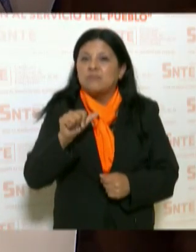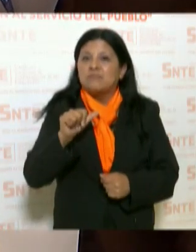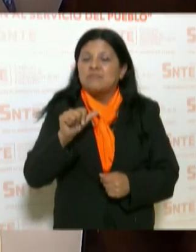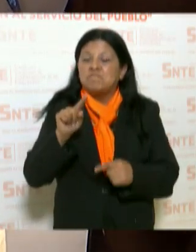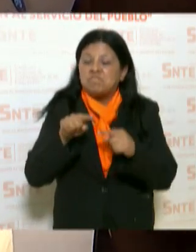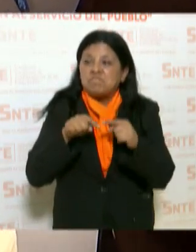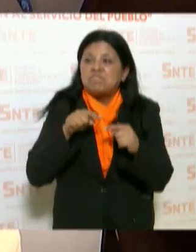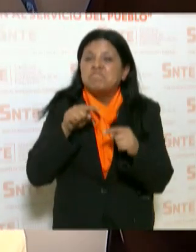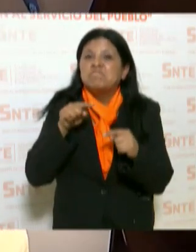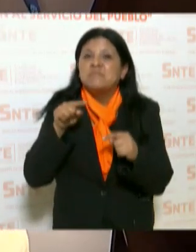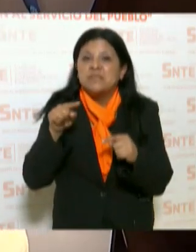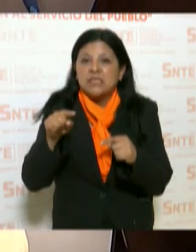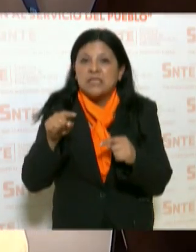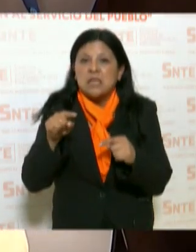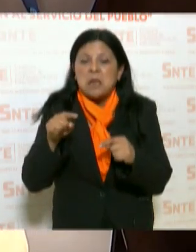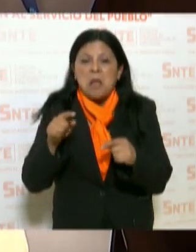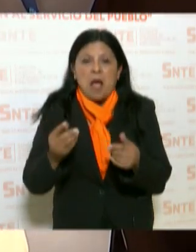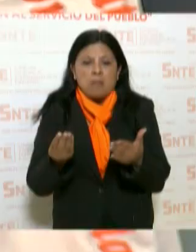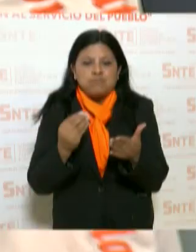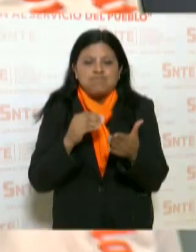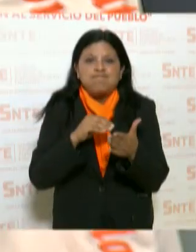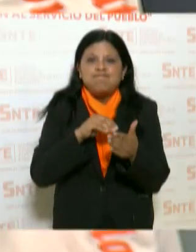este principio.